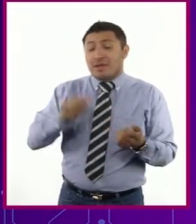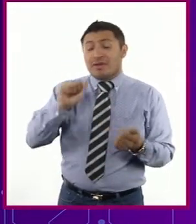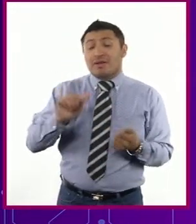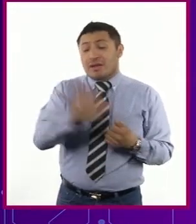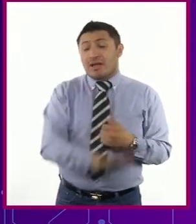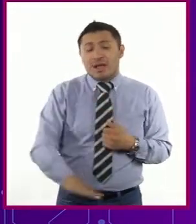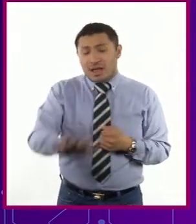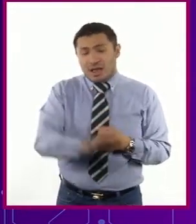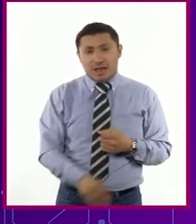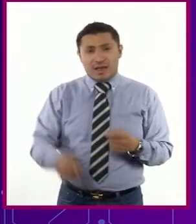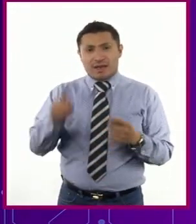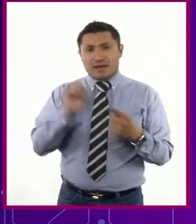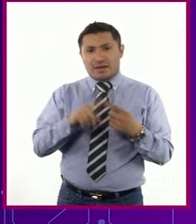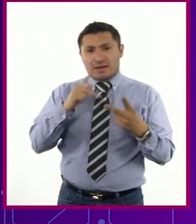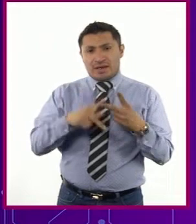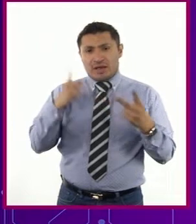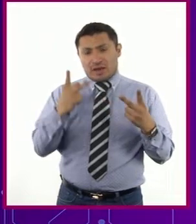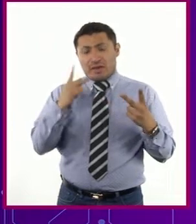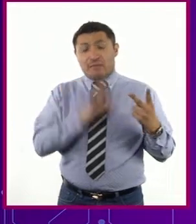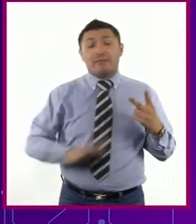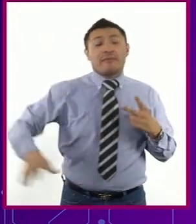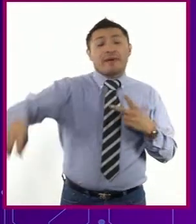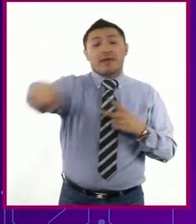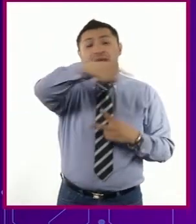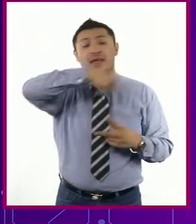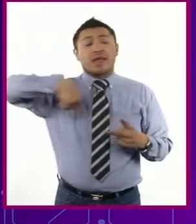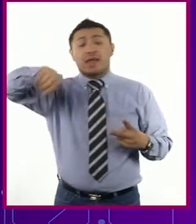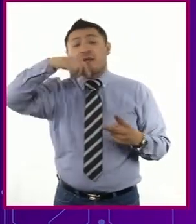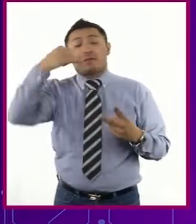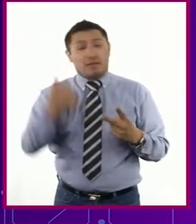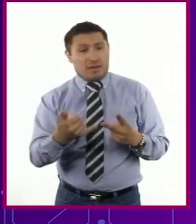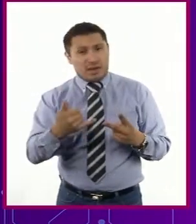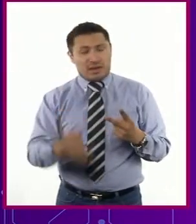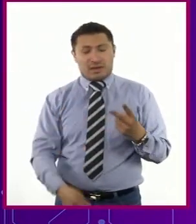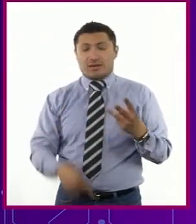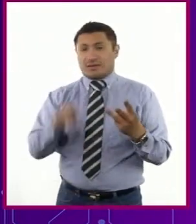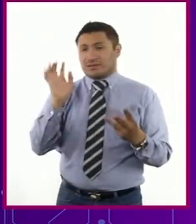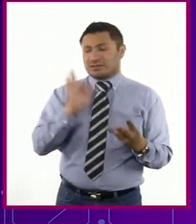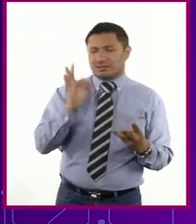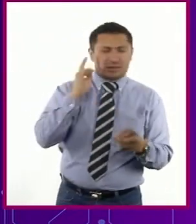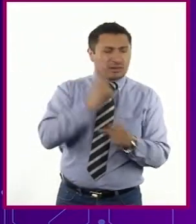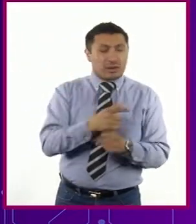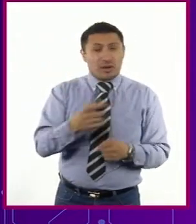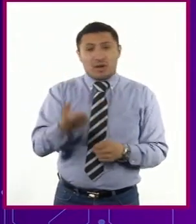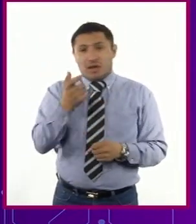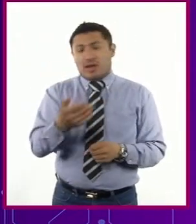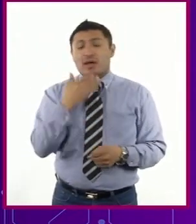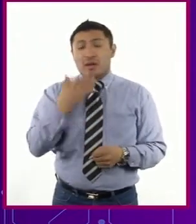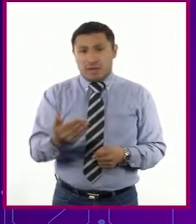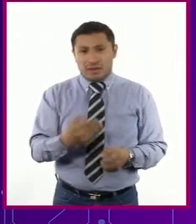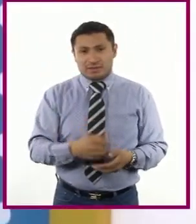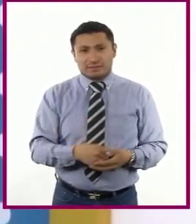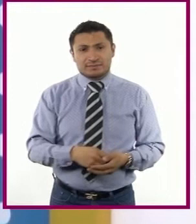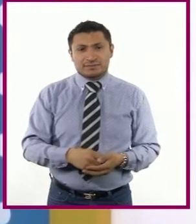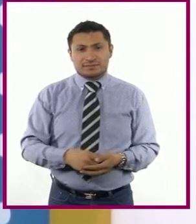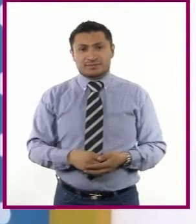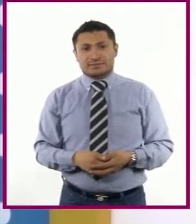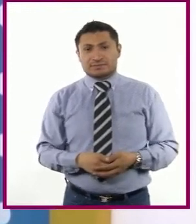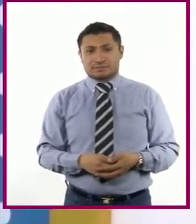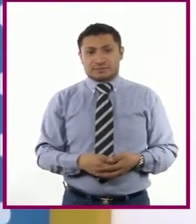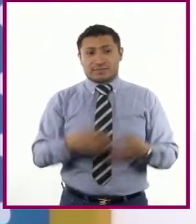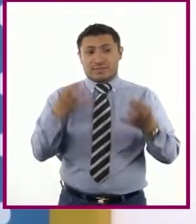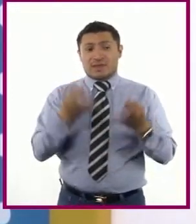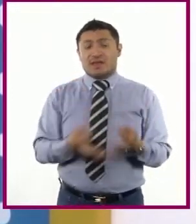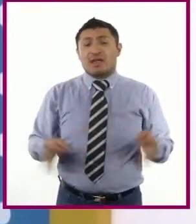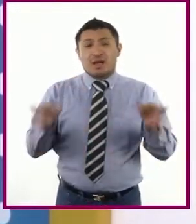alfombra, el perímetro de la zona de juegos, así como determinar si el presupuesto es suficiente. Es